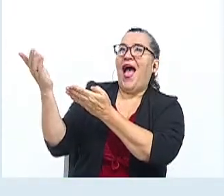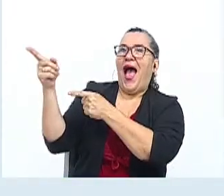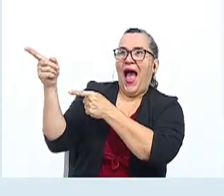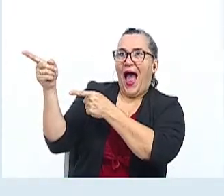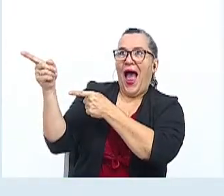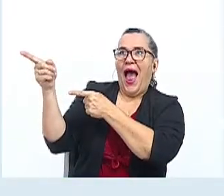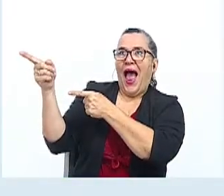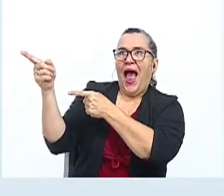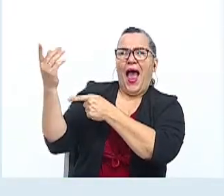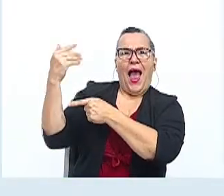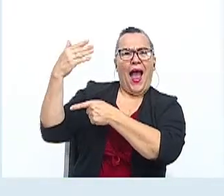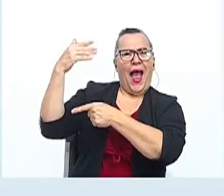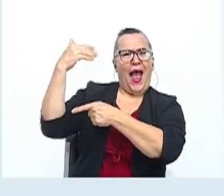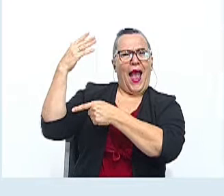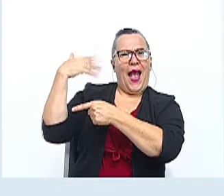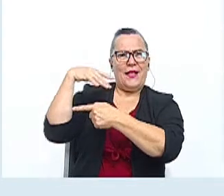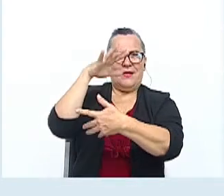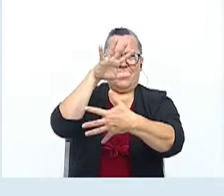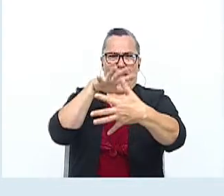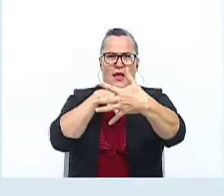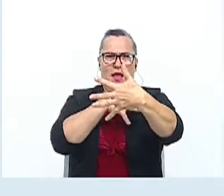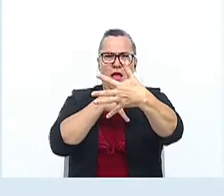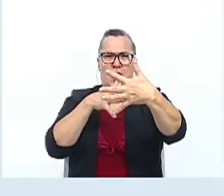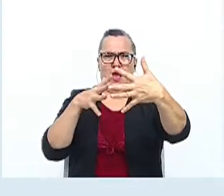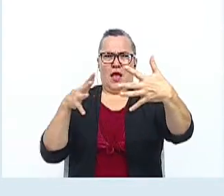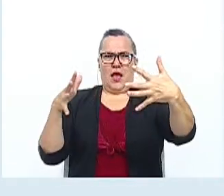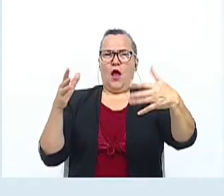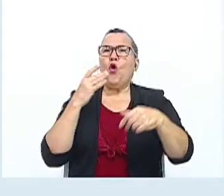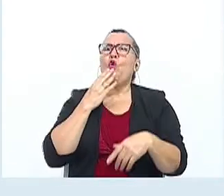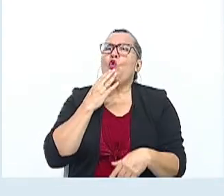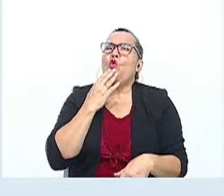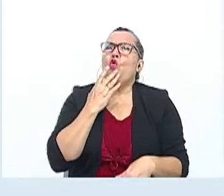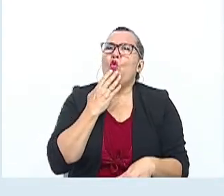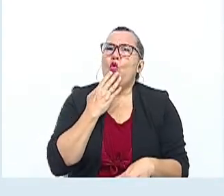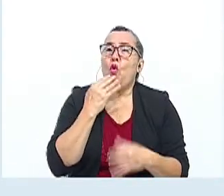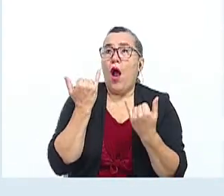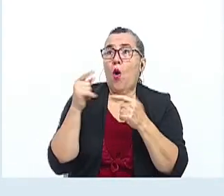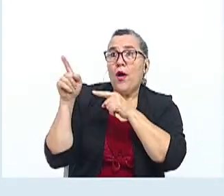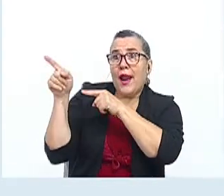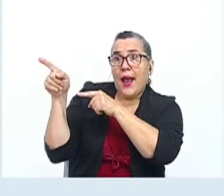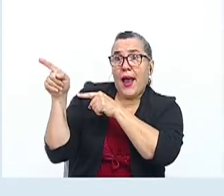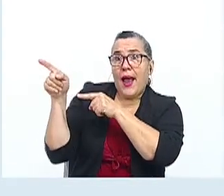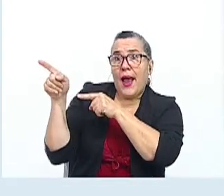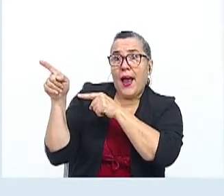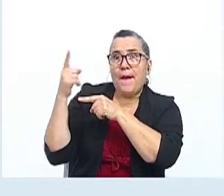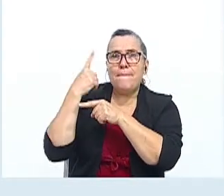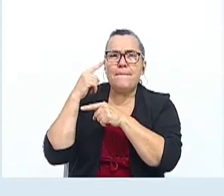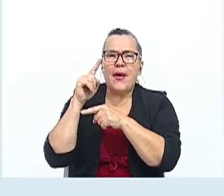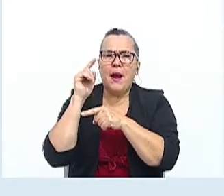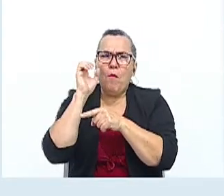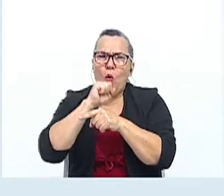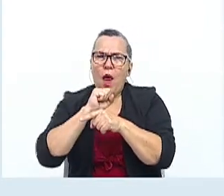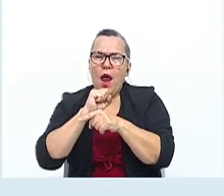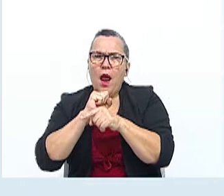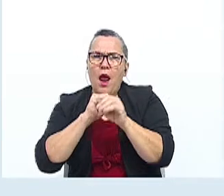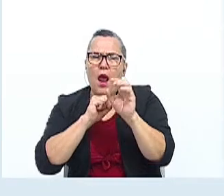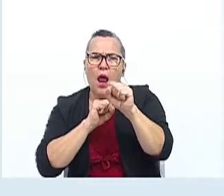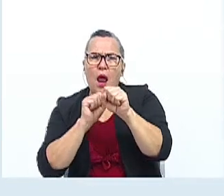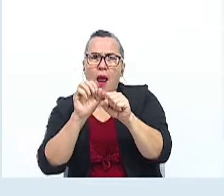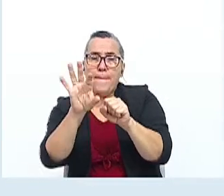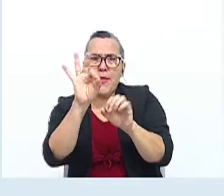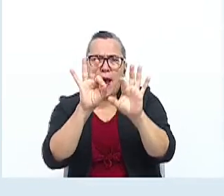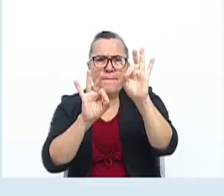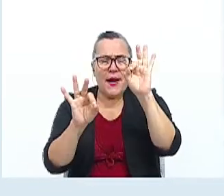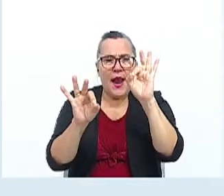Teníamos una tabla periódica muy colorida. En este caso tenemos una tabla periódica para poder identificar dónde